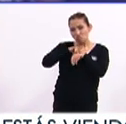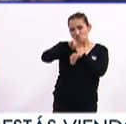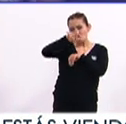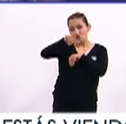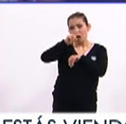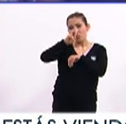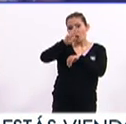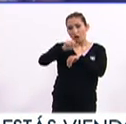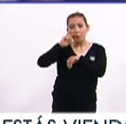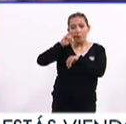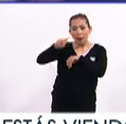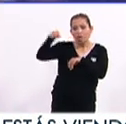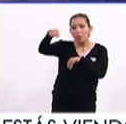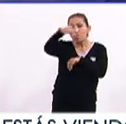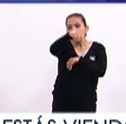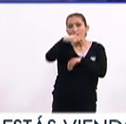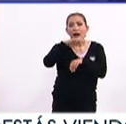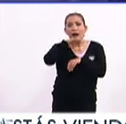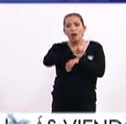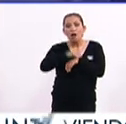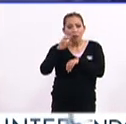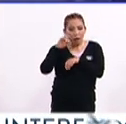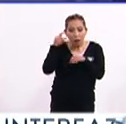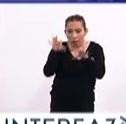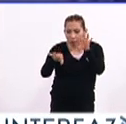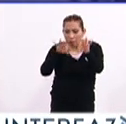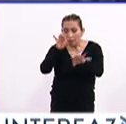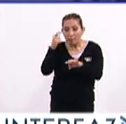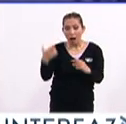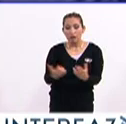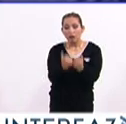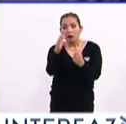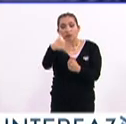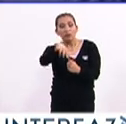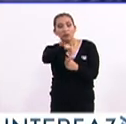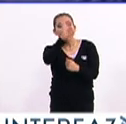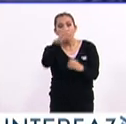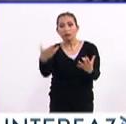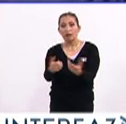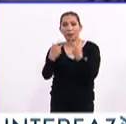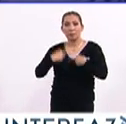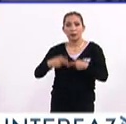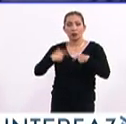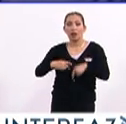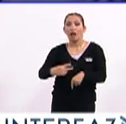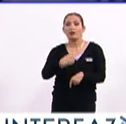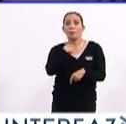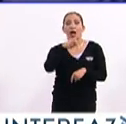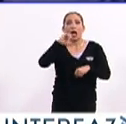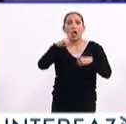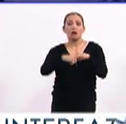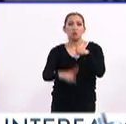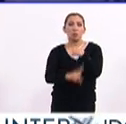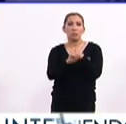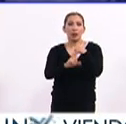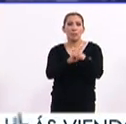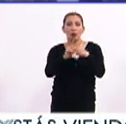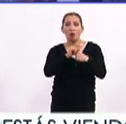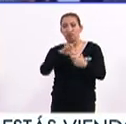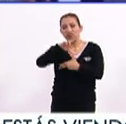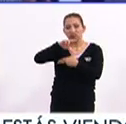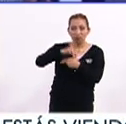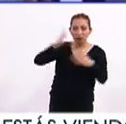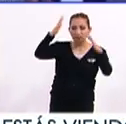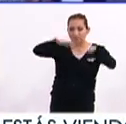permite detectar firmas de calor. Esto con el objetivo de auxiliar en la localización y rescate de personas atrapadas en un desastre o fenómeno